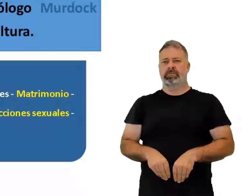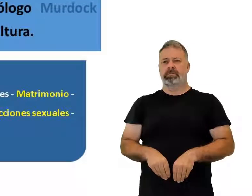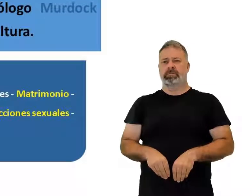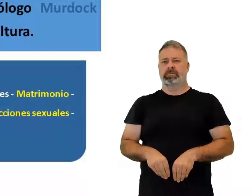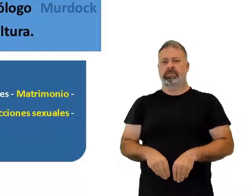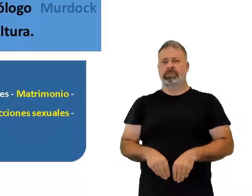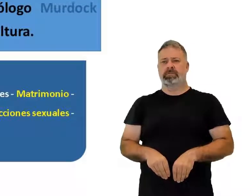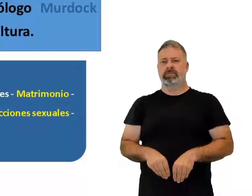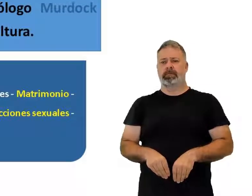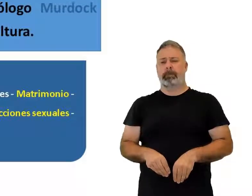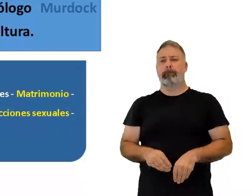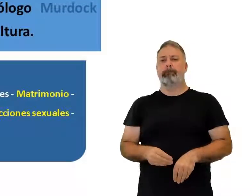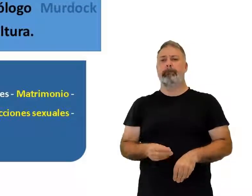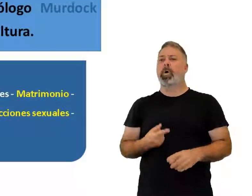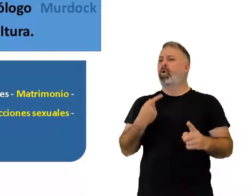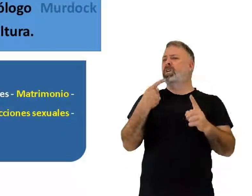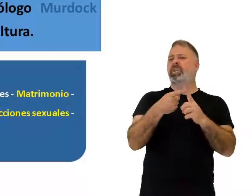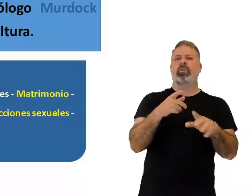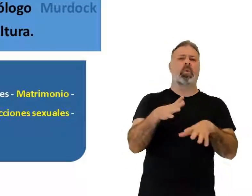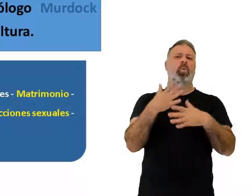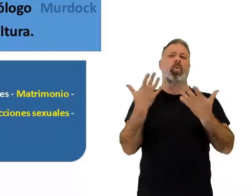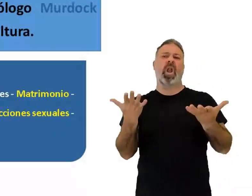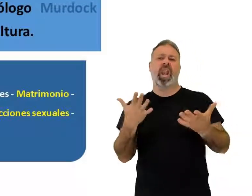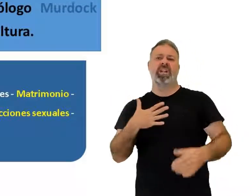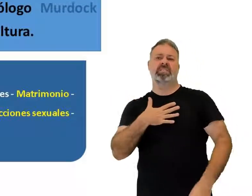para satisfacer